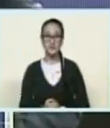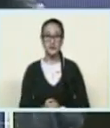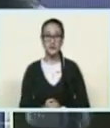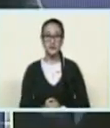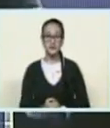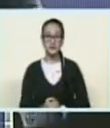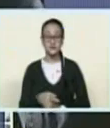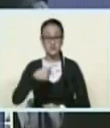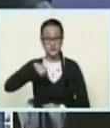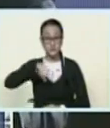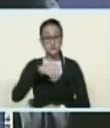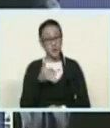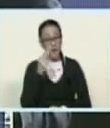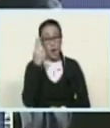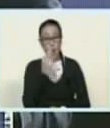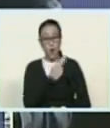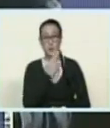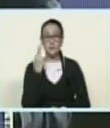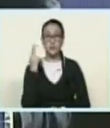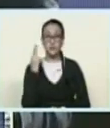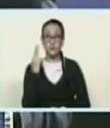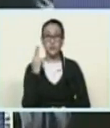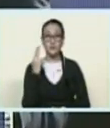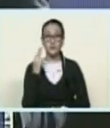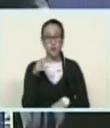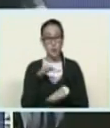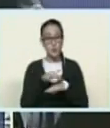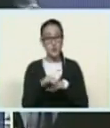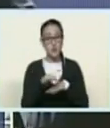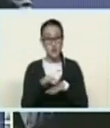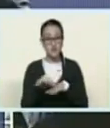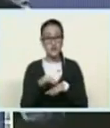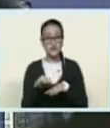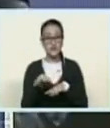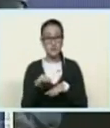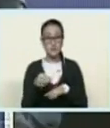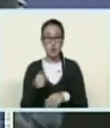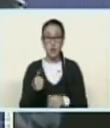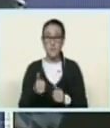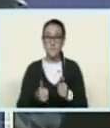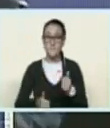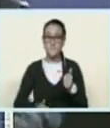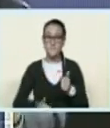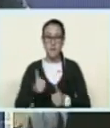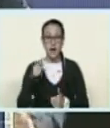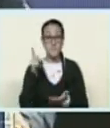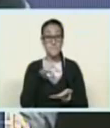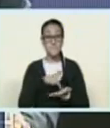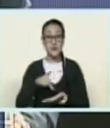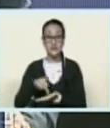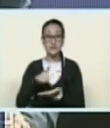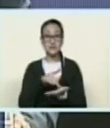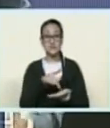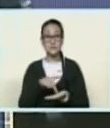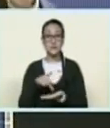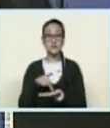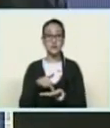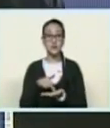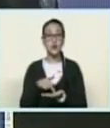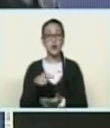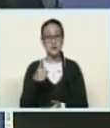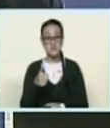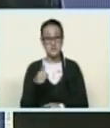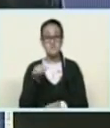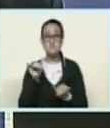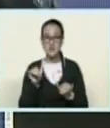nos comprometimos de que el municipio que tuviese el más alto nivel de participación sería